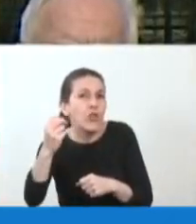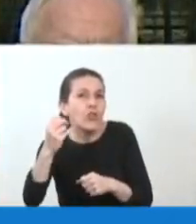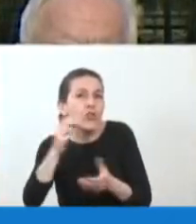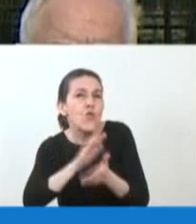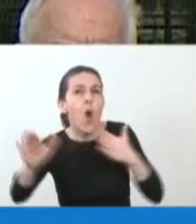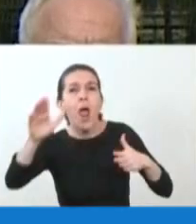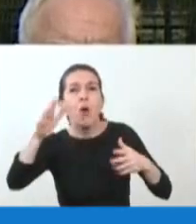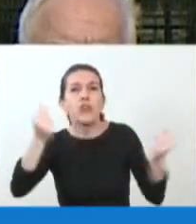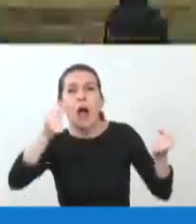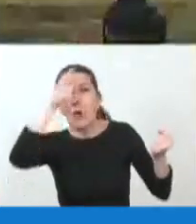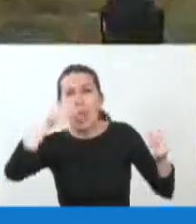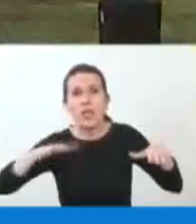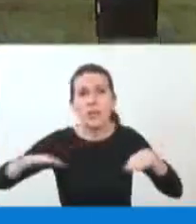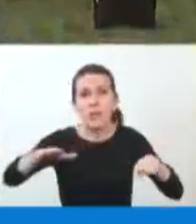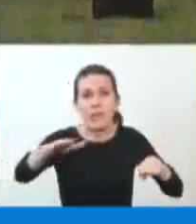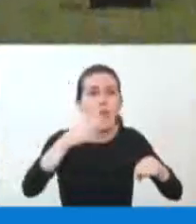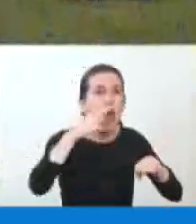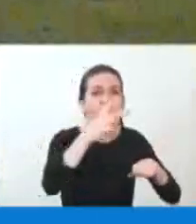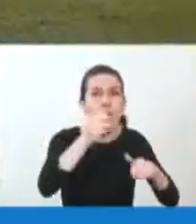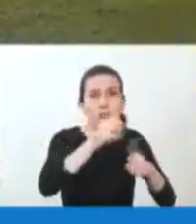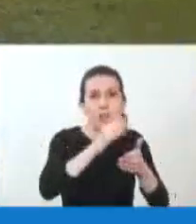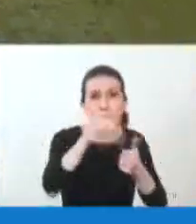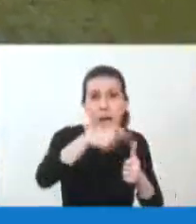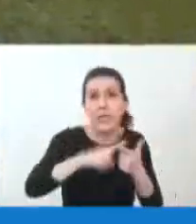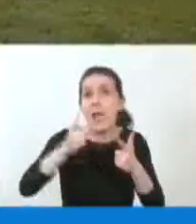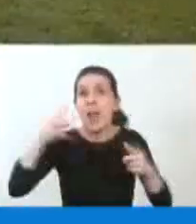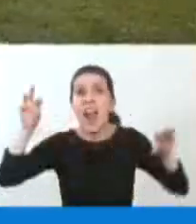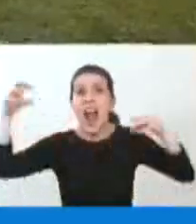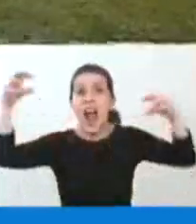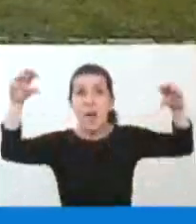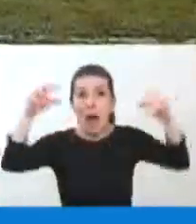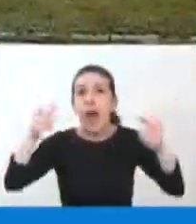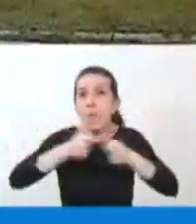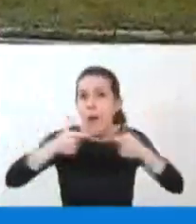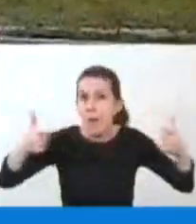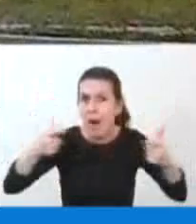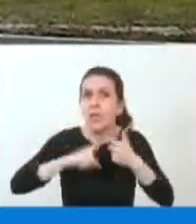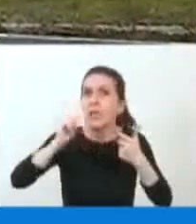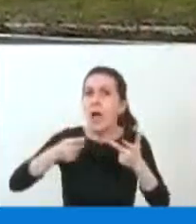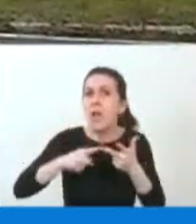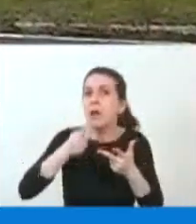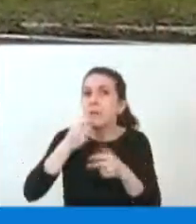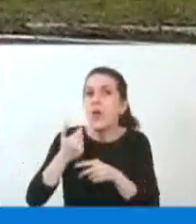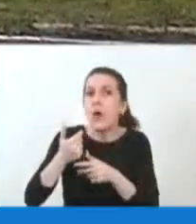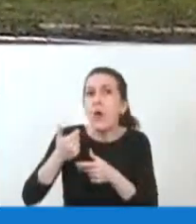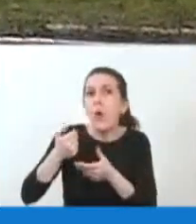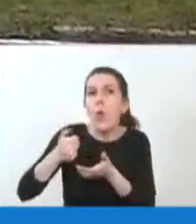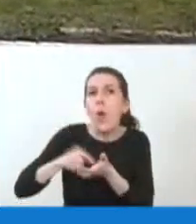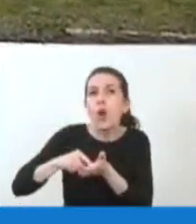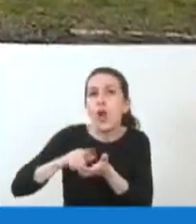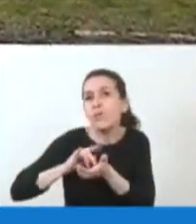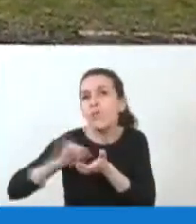policiales la adquisición de cámaras de seguridad la adquisición de botones antipánico